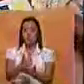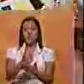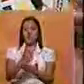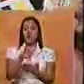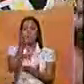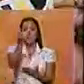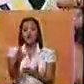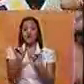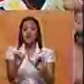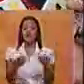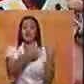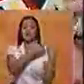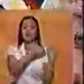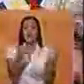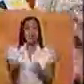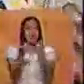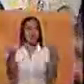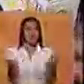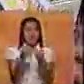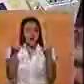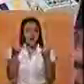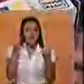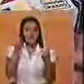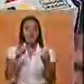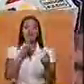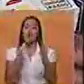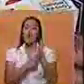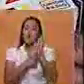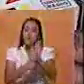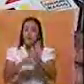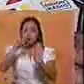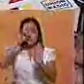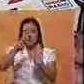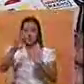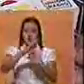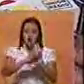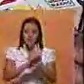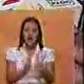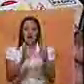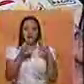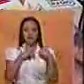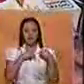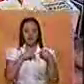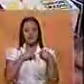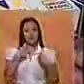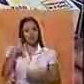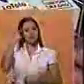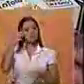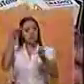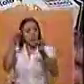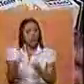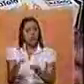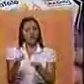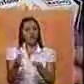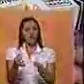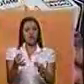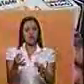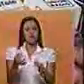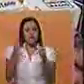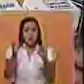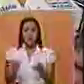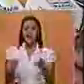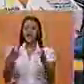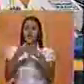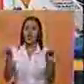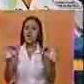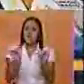medios de comunicación para el cumplimiento de estas normas. Nosotros estamos completamente seguros que esto es por